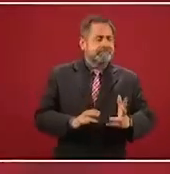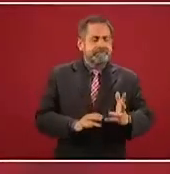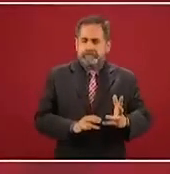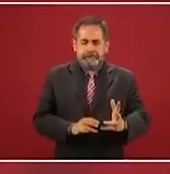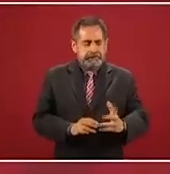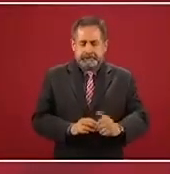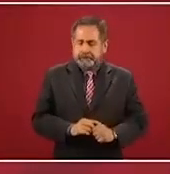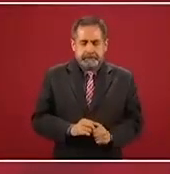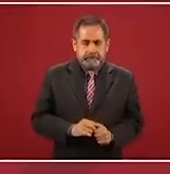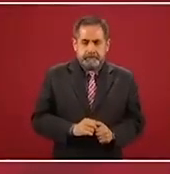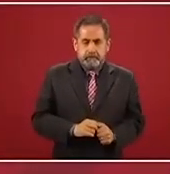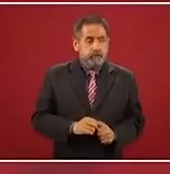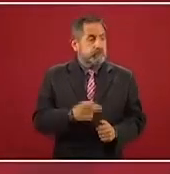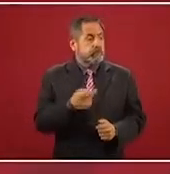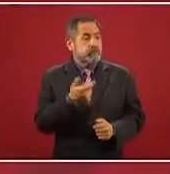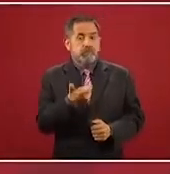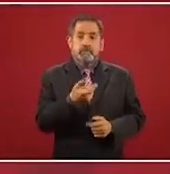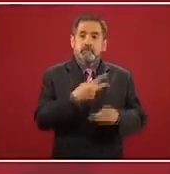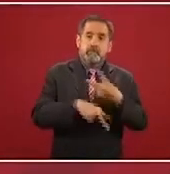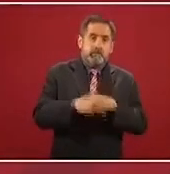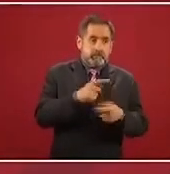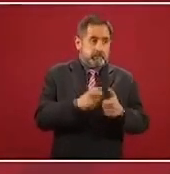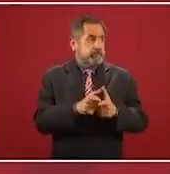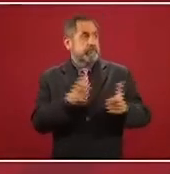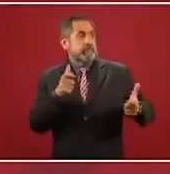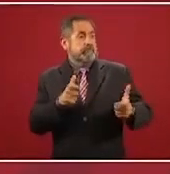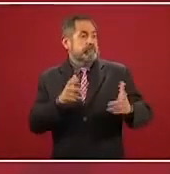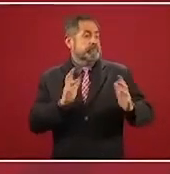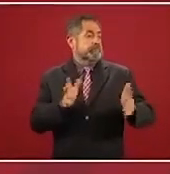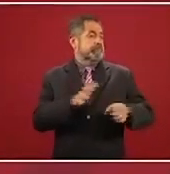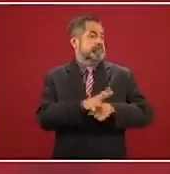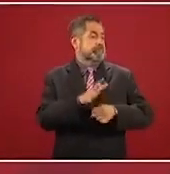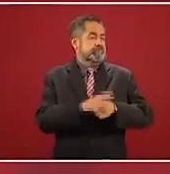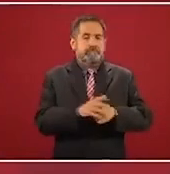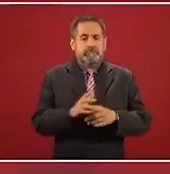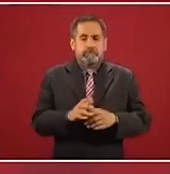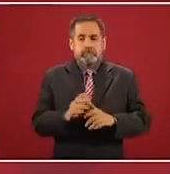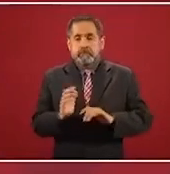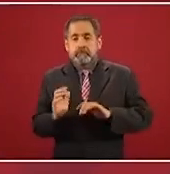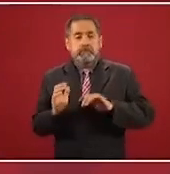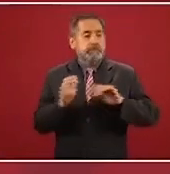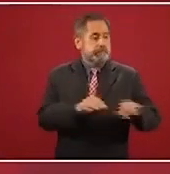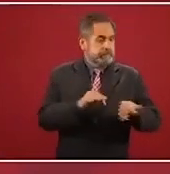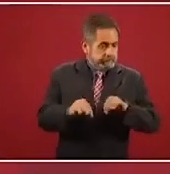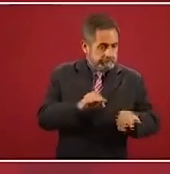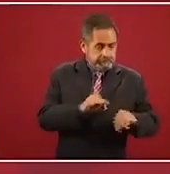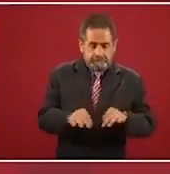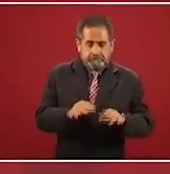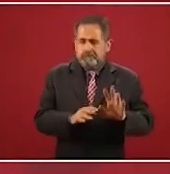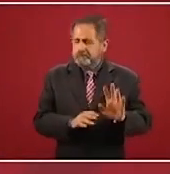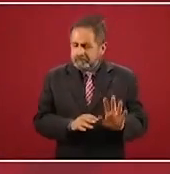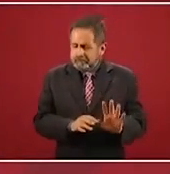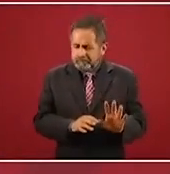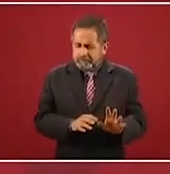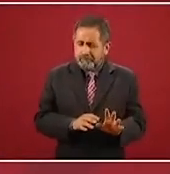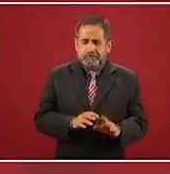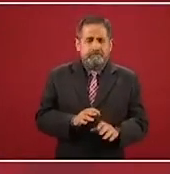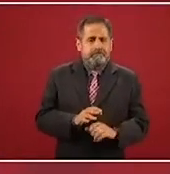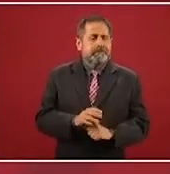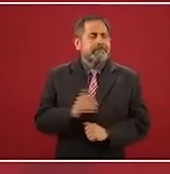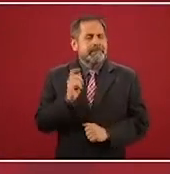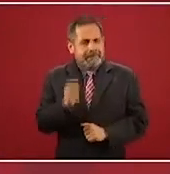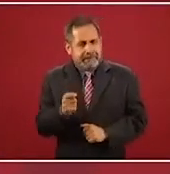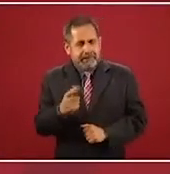lograr que haya crecimiento económico, que haya empleos, incluso